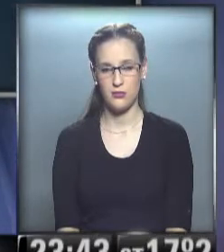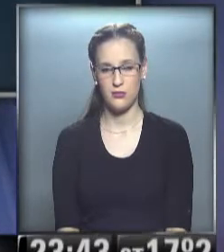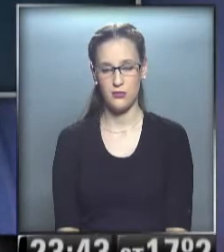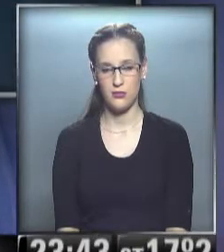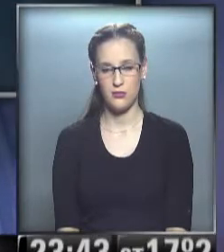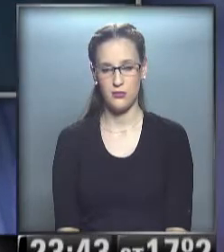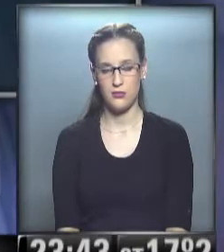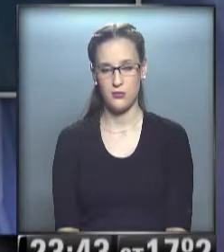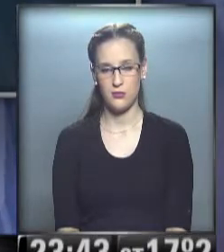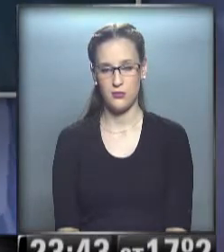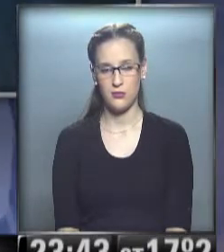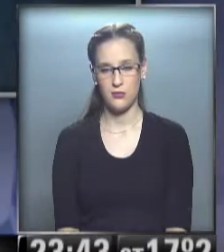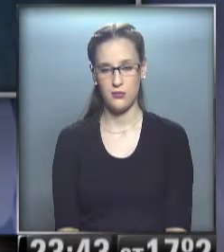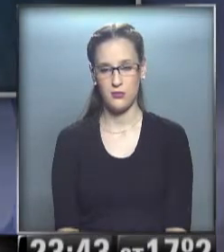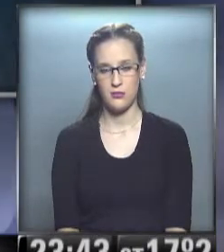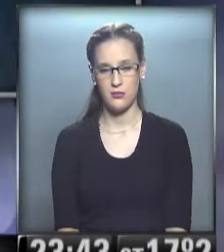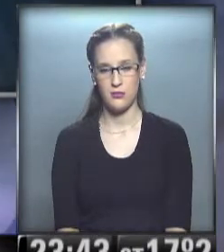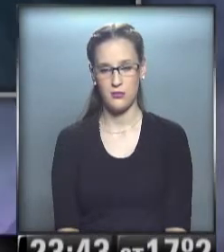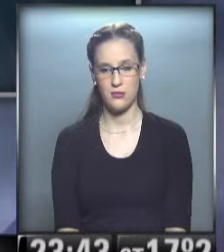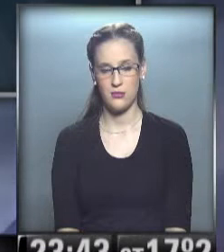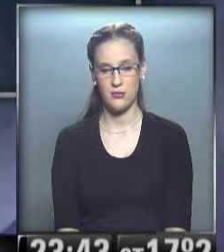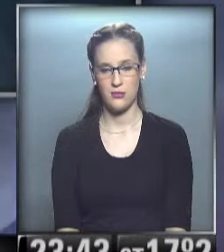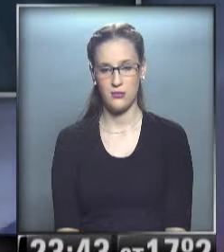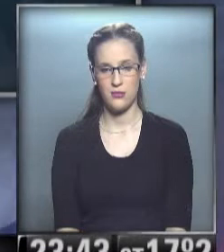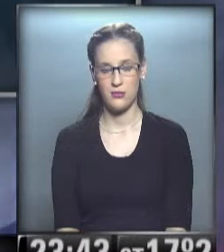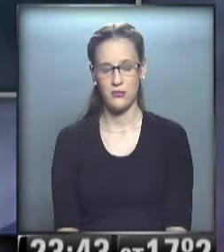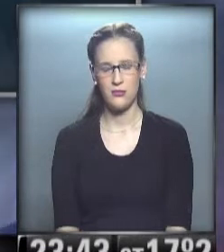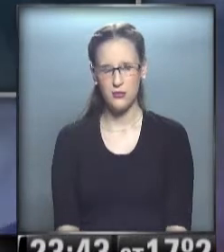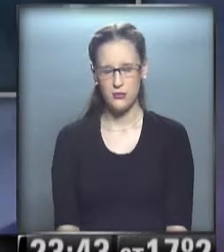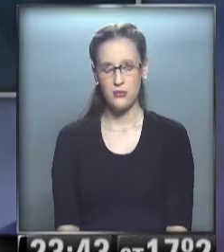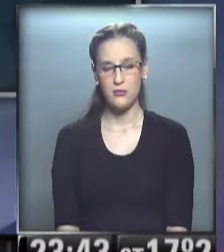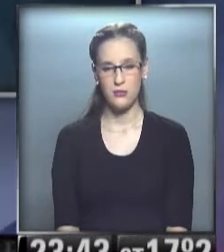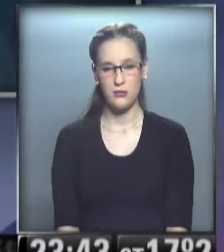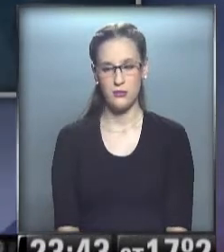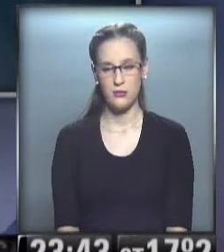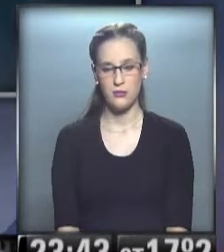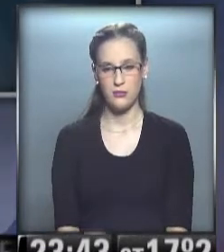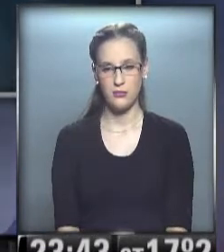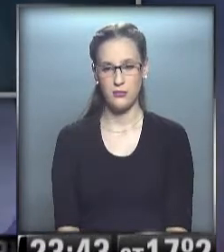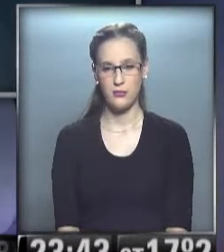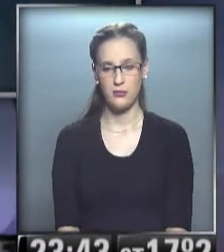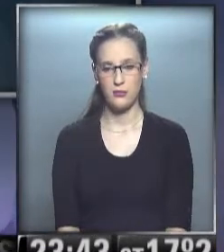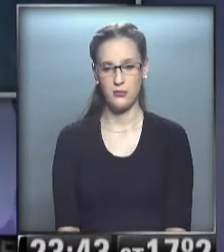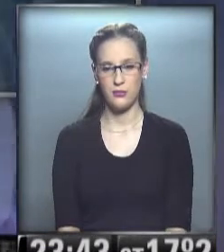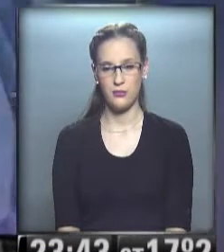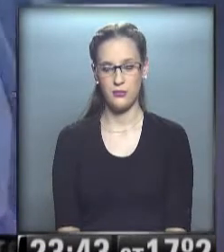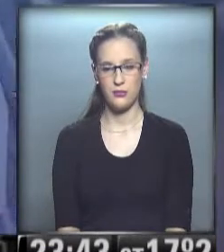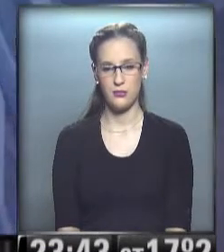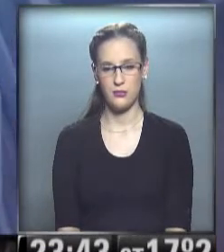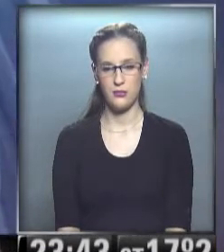gas, participar activamente en el acuerdo con Chevron, seguramente lo hará con toda la otra parte de la actividad